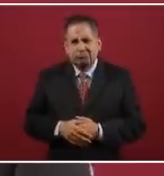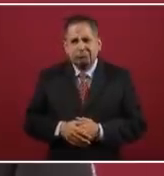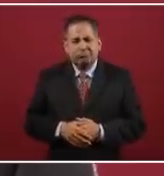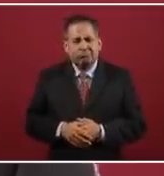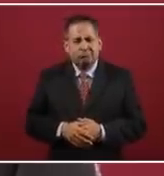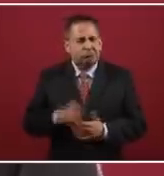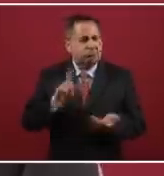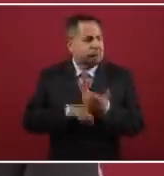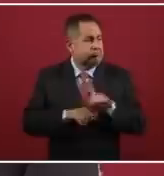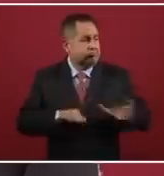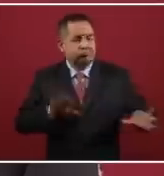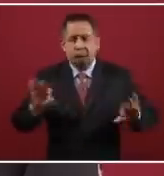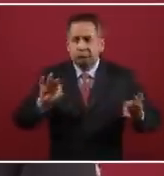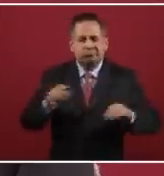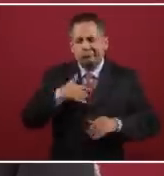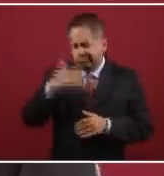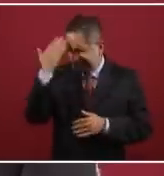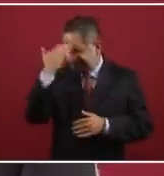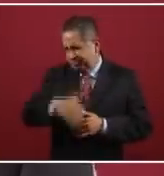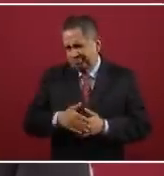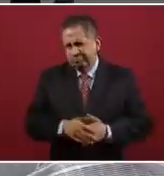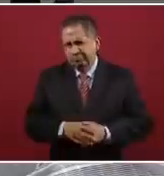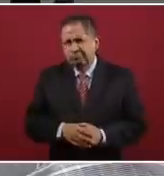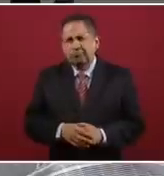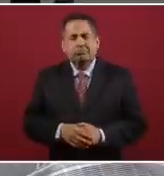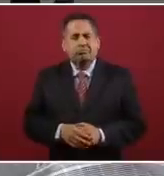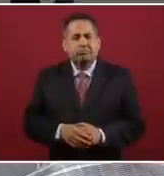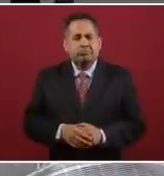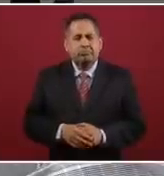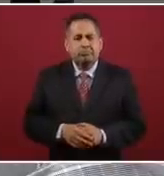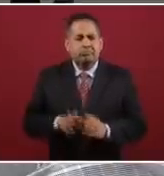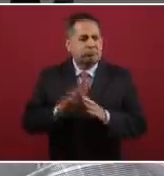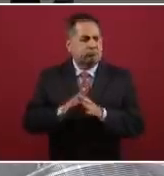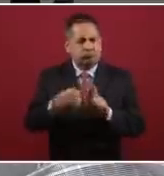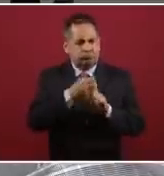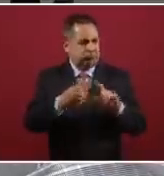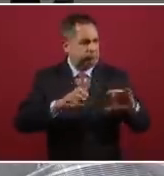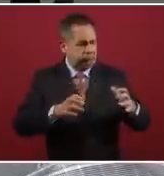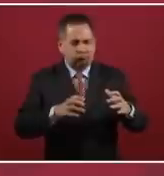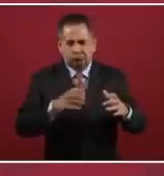que actúen provocadores, con organización,